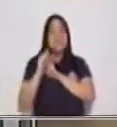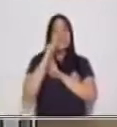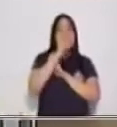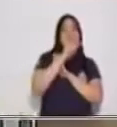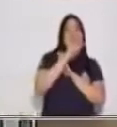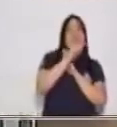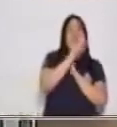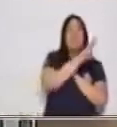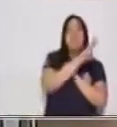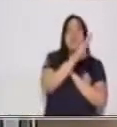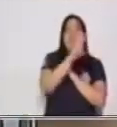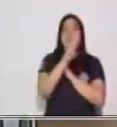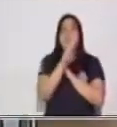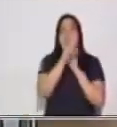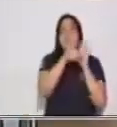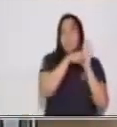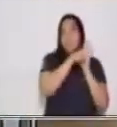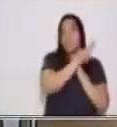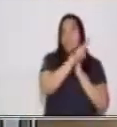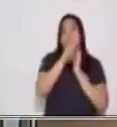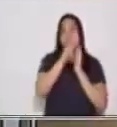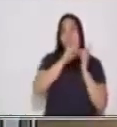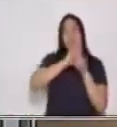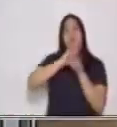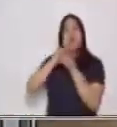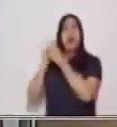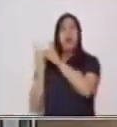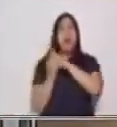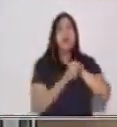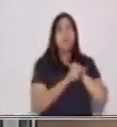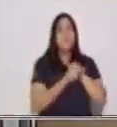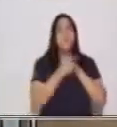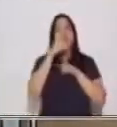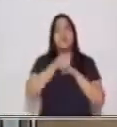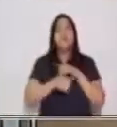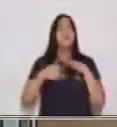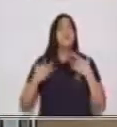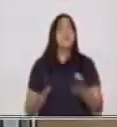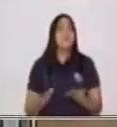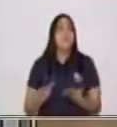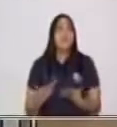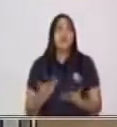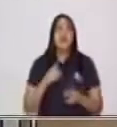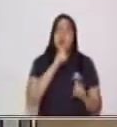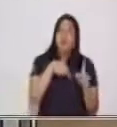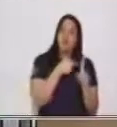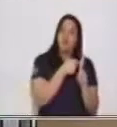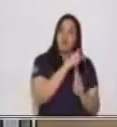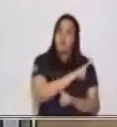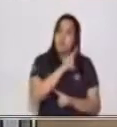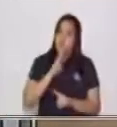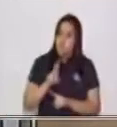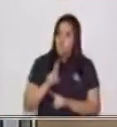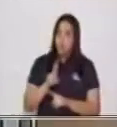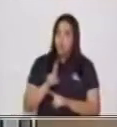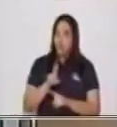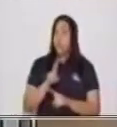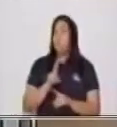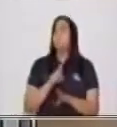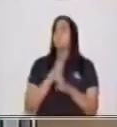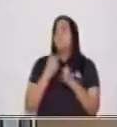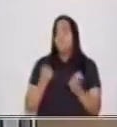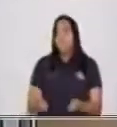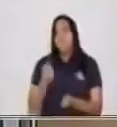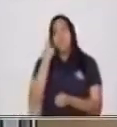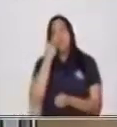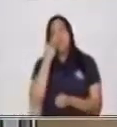menos 22 va a pasar al otro lado de la ecuación y va a venir a sumar. Y entonces vamos